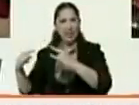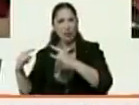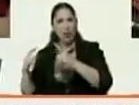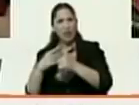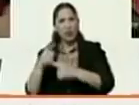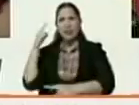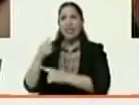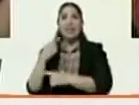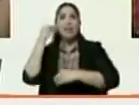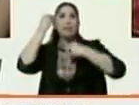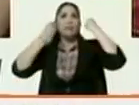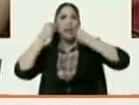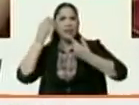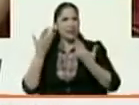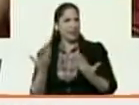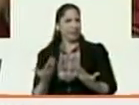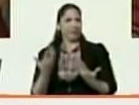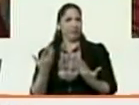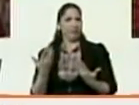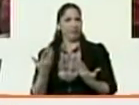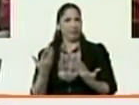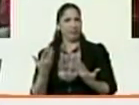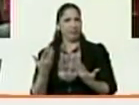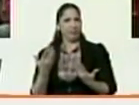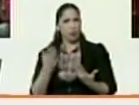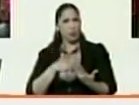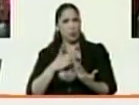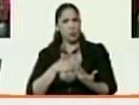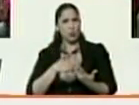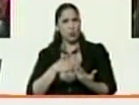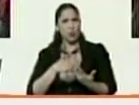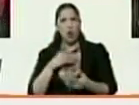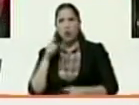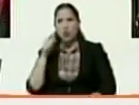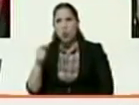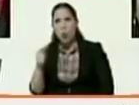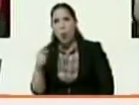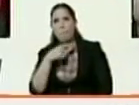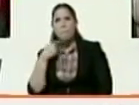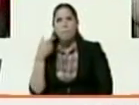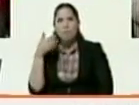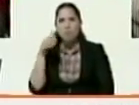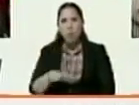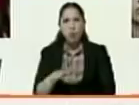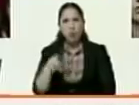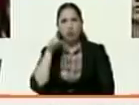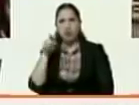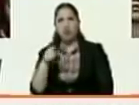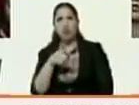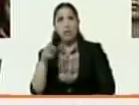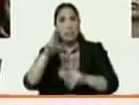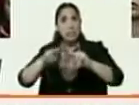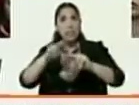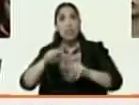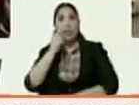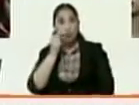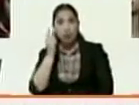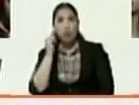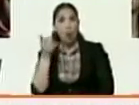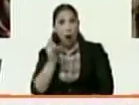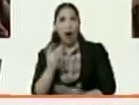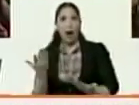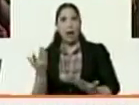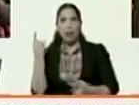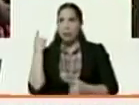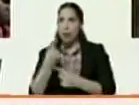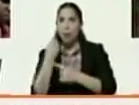debe suponer uno? Asesino debe suponer que son niños y niñas. Eso es lo